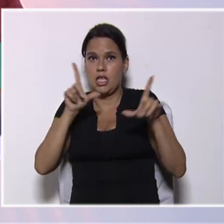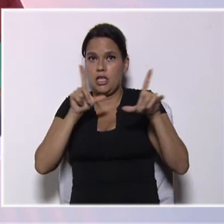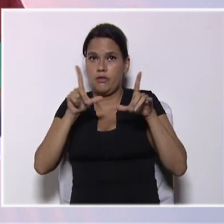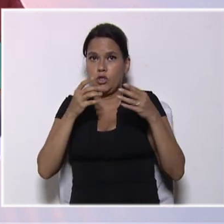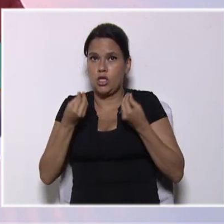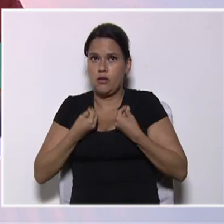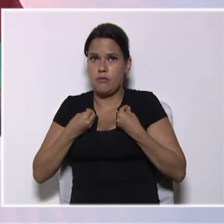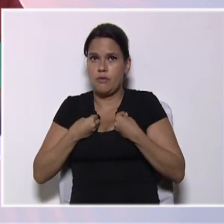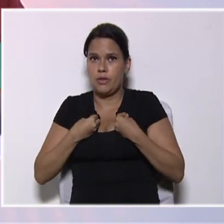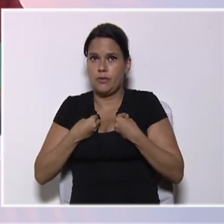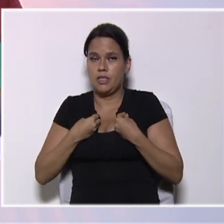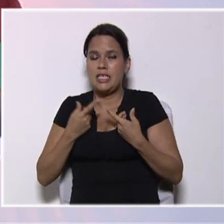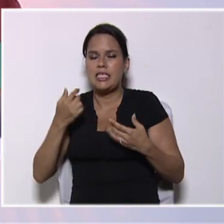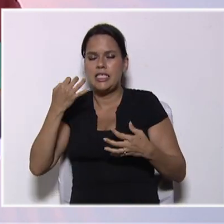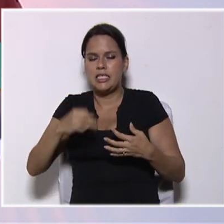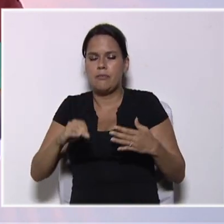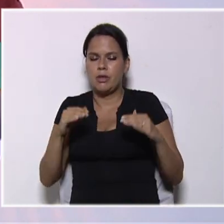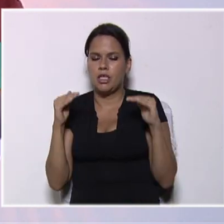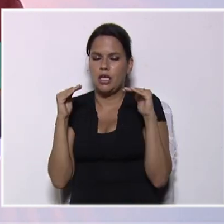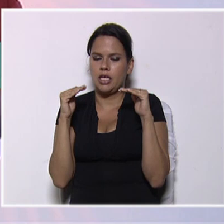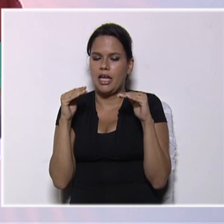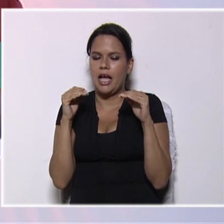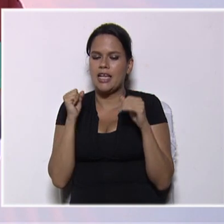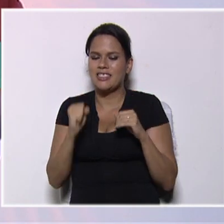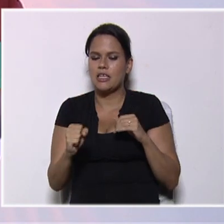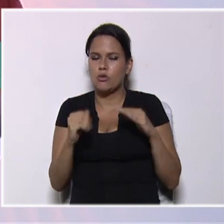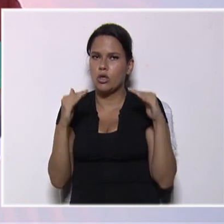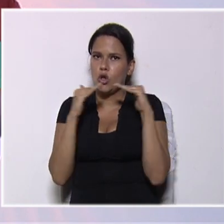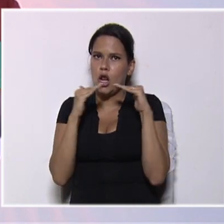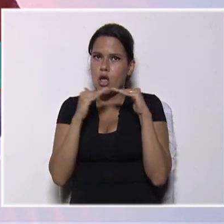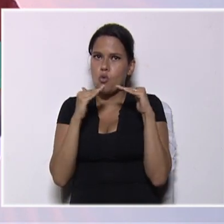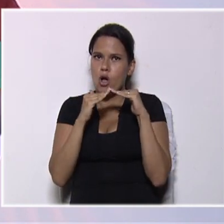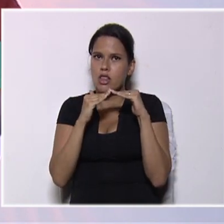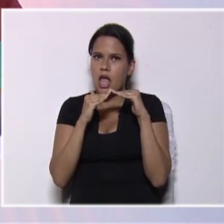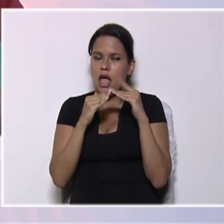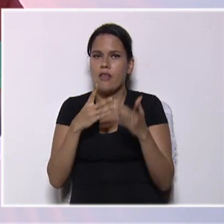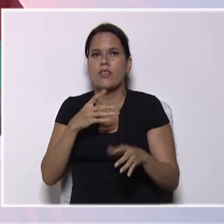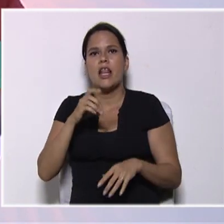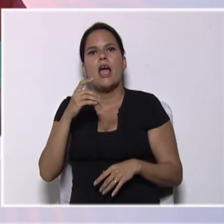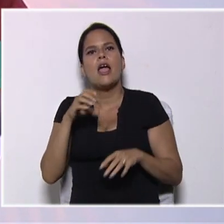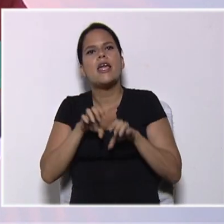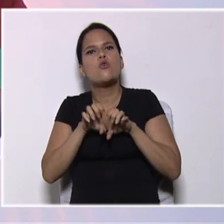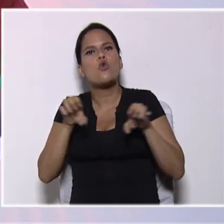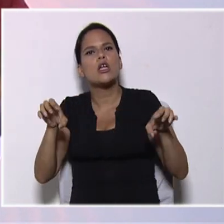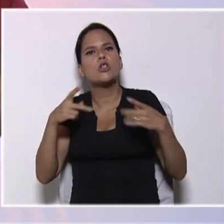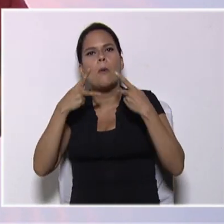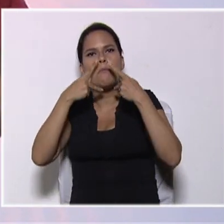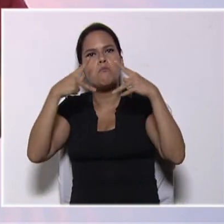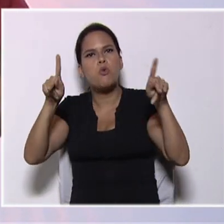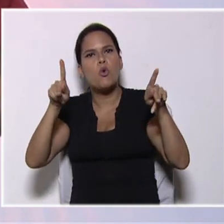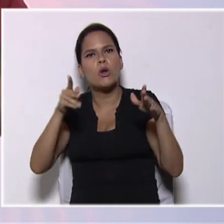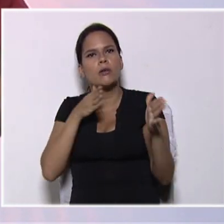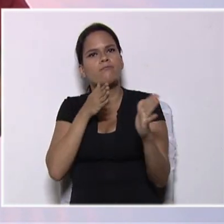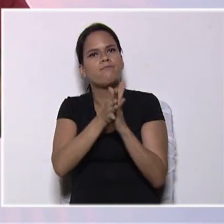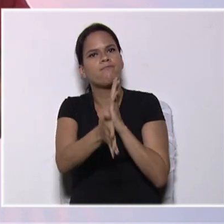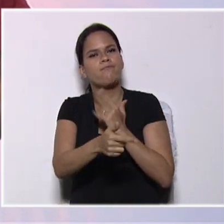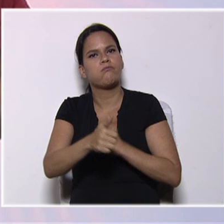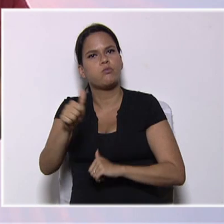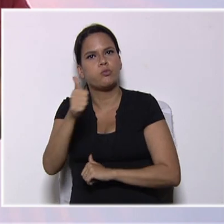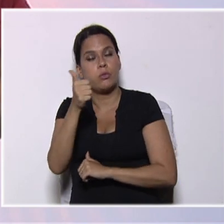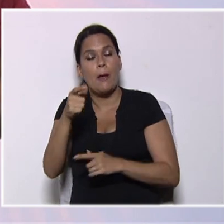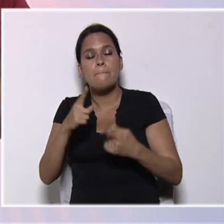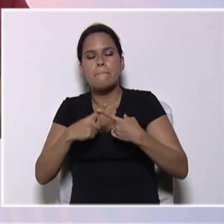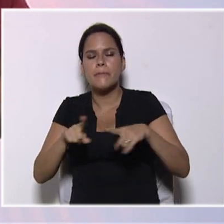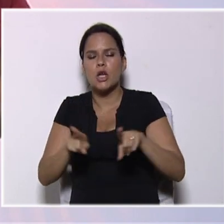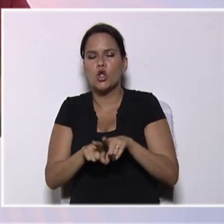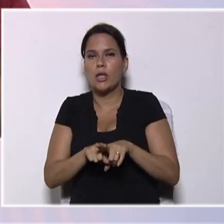están garantizando la igualdad de condiciones y oportunidades cuando se trata de una educación pública, gratuita y de calidad. Pero también de calidad son